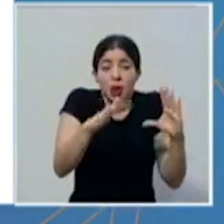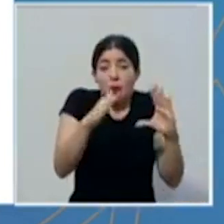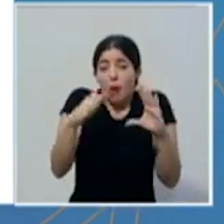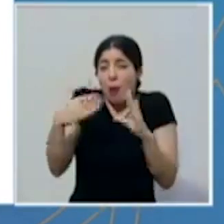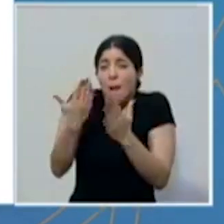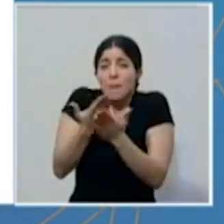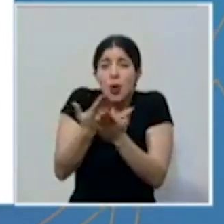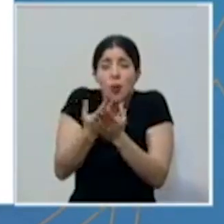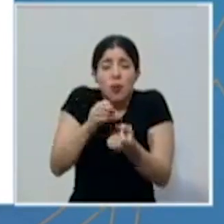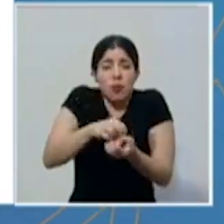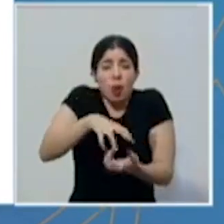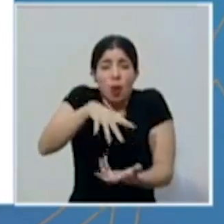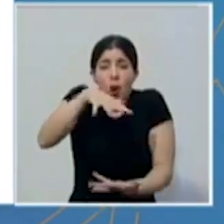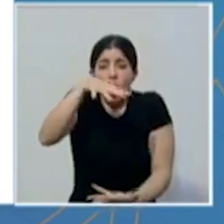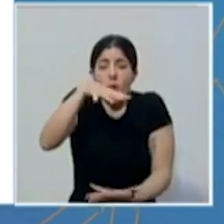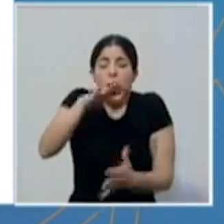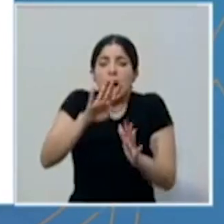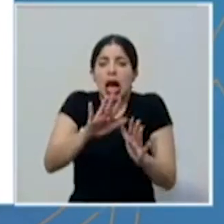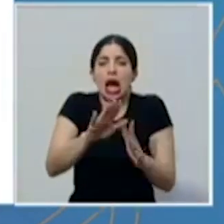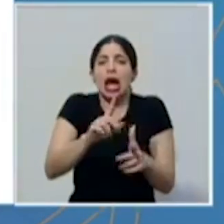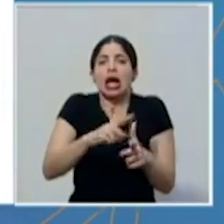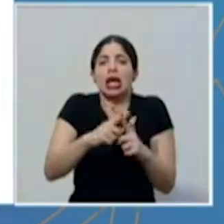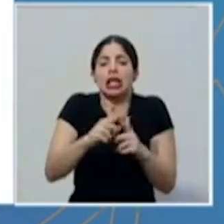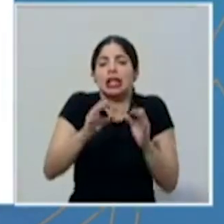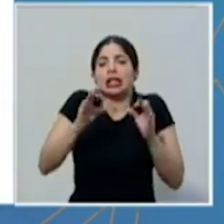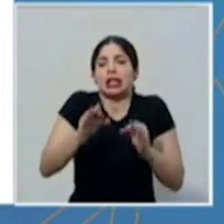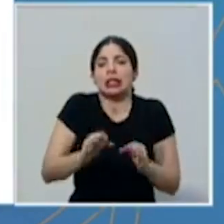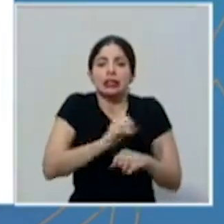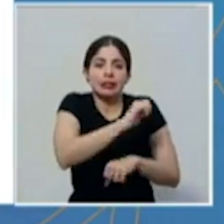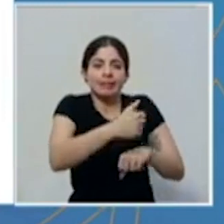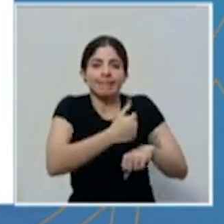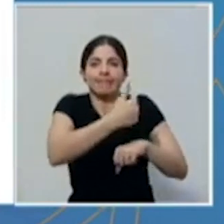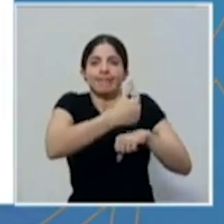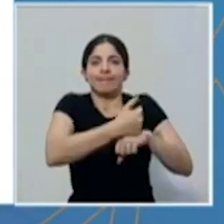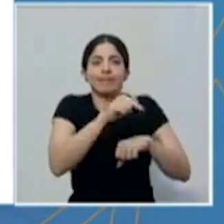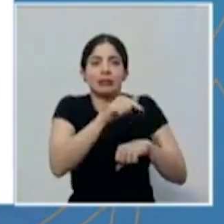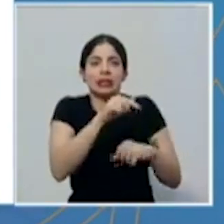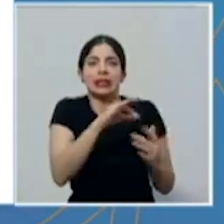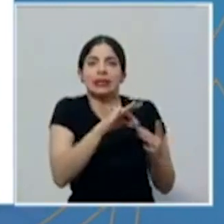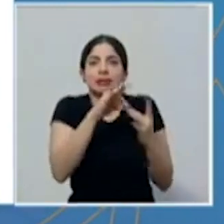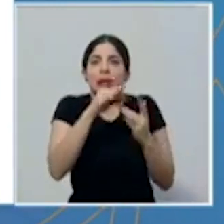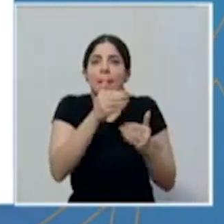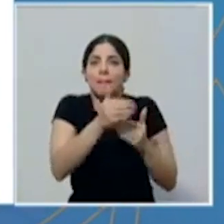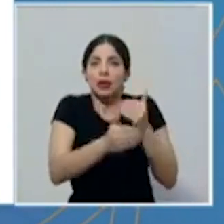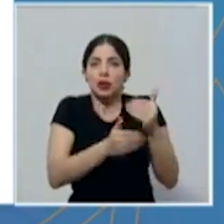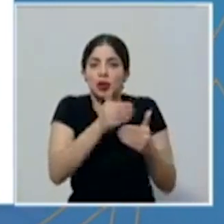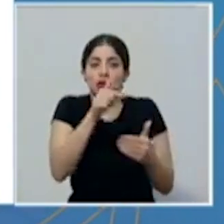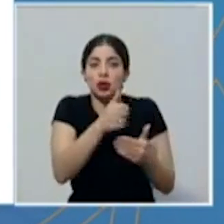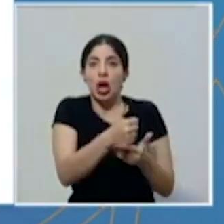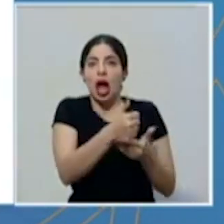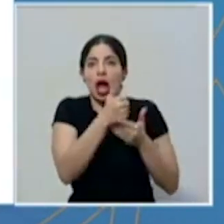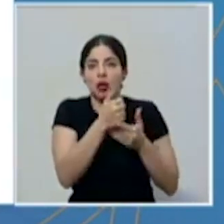se decidió, bueno, abramos un proceso que nos permita escuchar